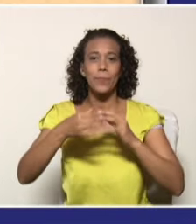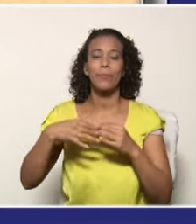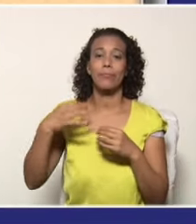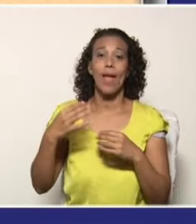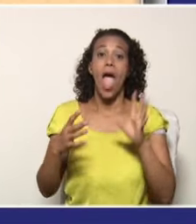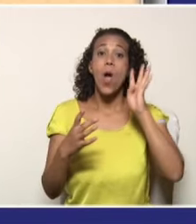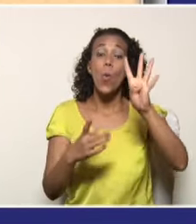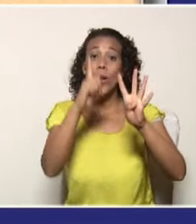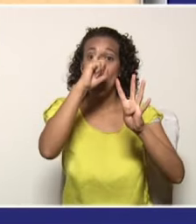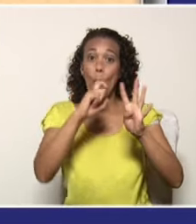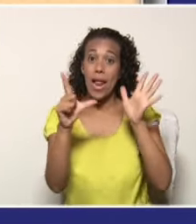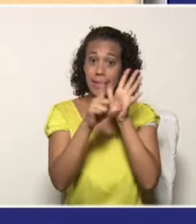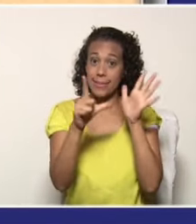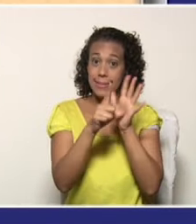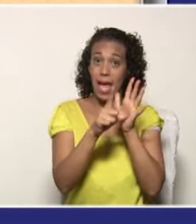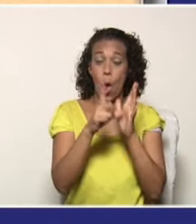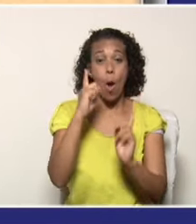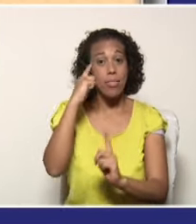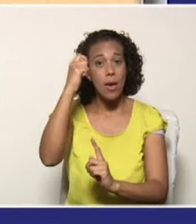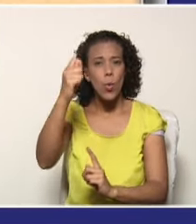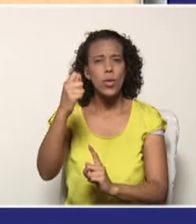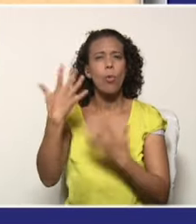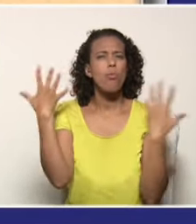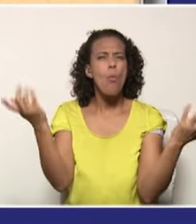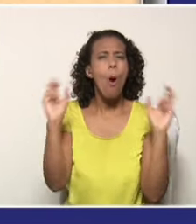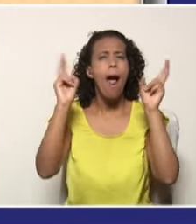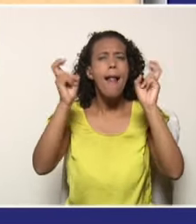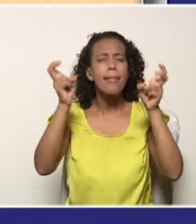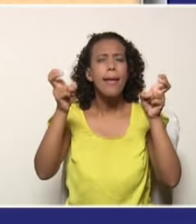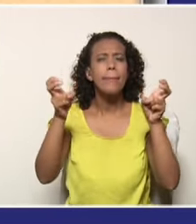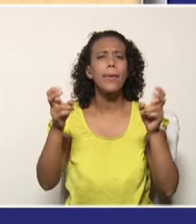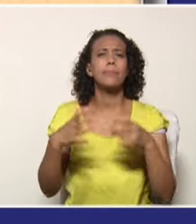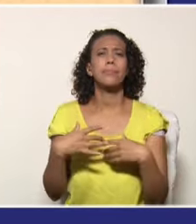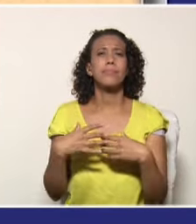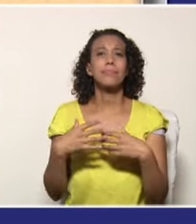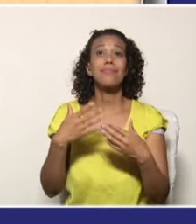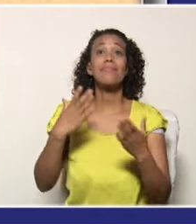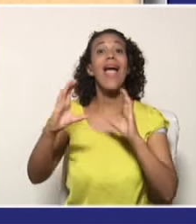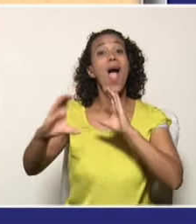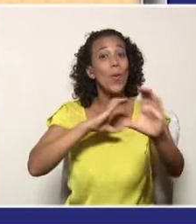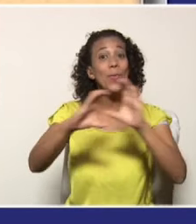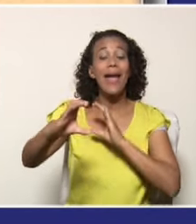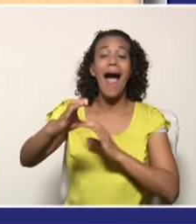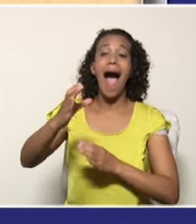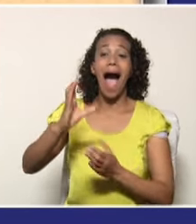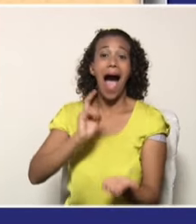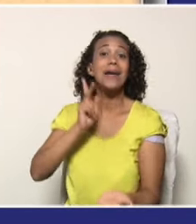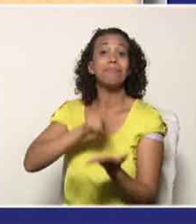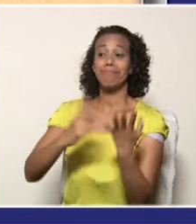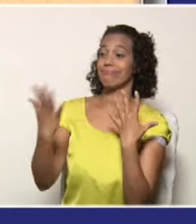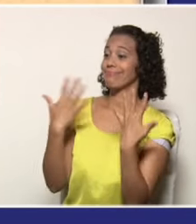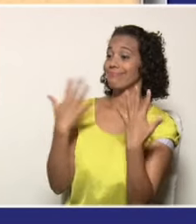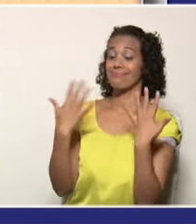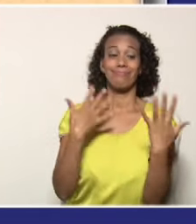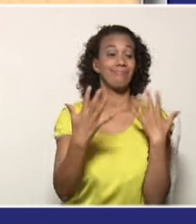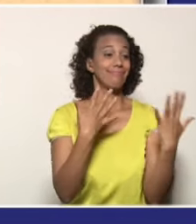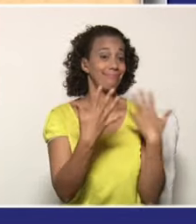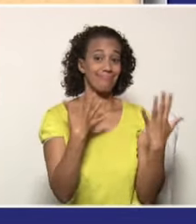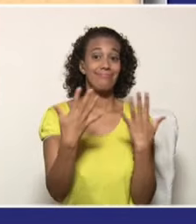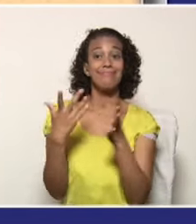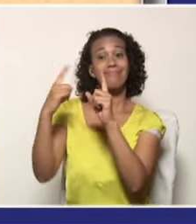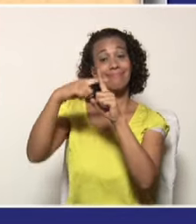Cuarto año. Los referentes teóricos para cuarto año es la comunicación y la empatía al participar en reuniones de grado